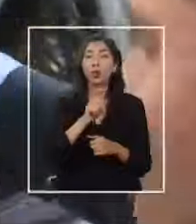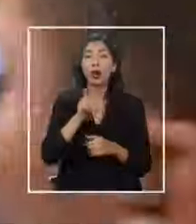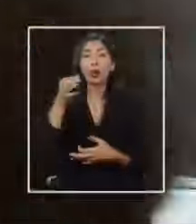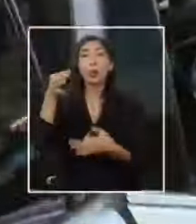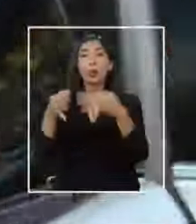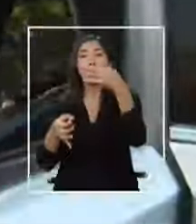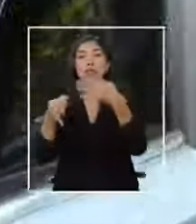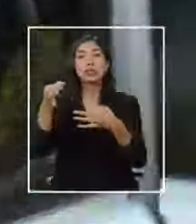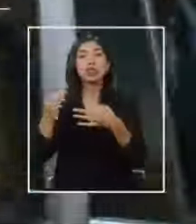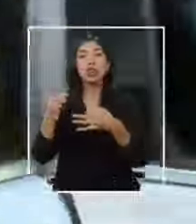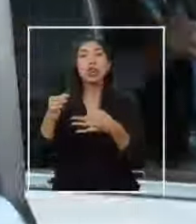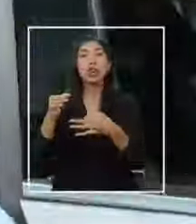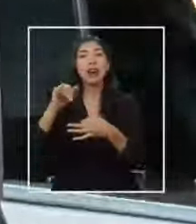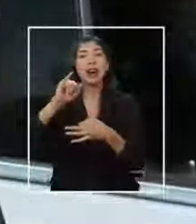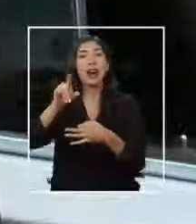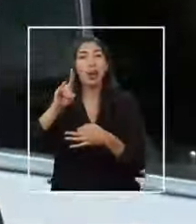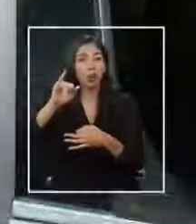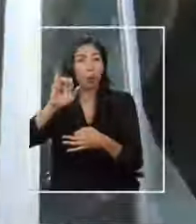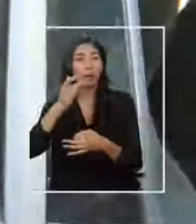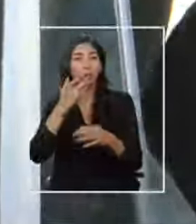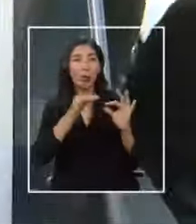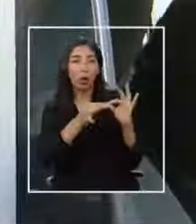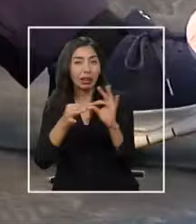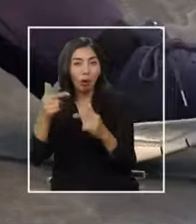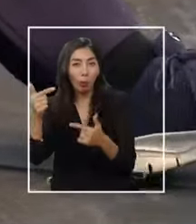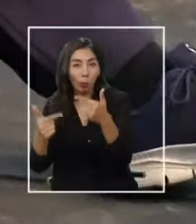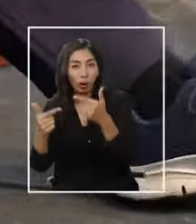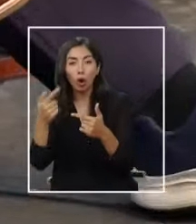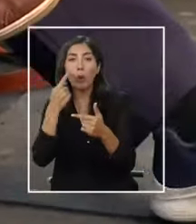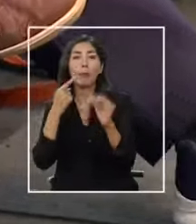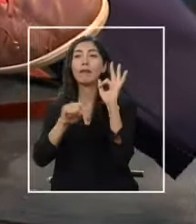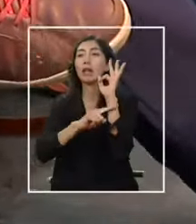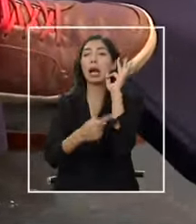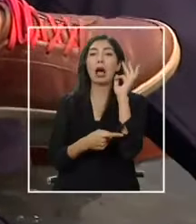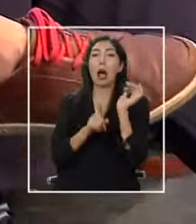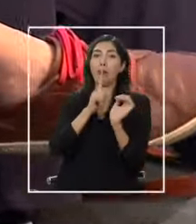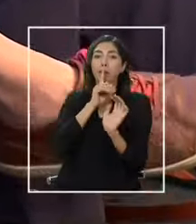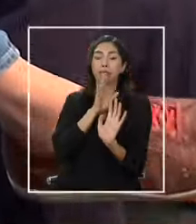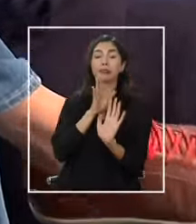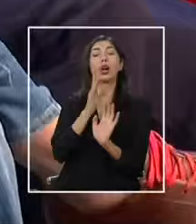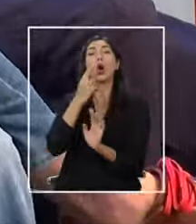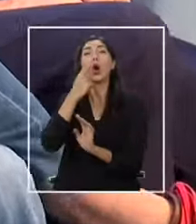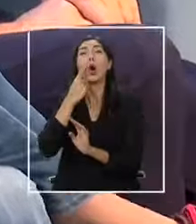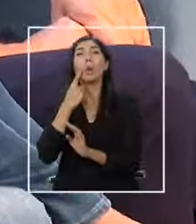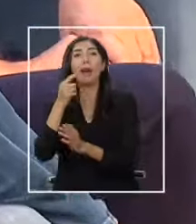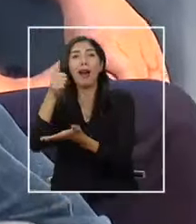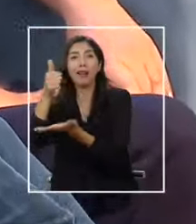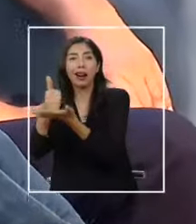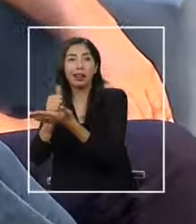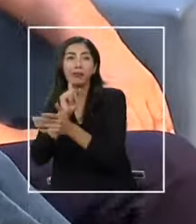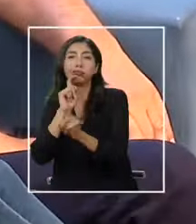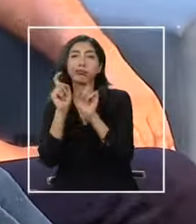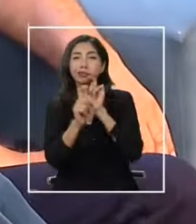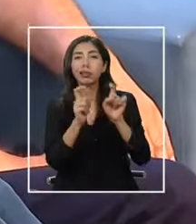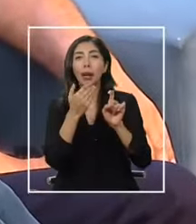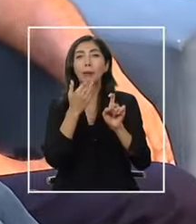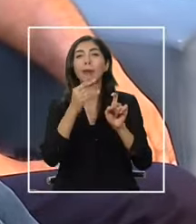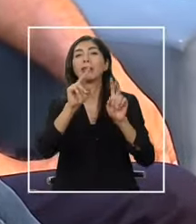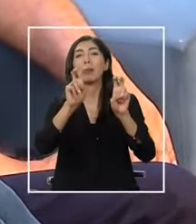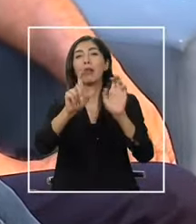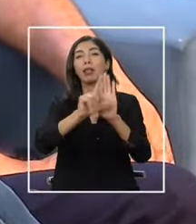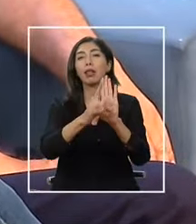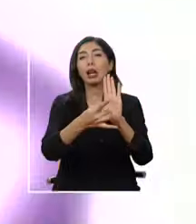algún motivo político? ¿Fiscal? El fiscal nacional no entró al debate luego que el alcalde cuestionara la oportunidad de su formalización por eventuales delitos